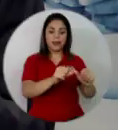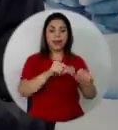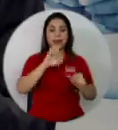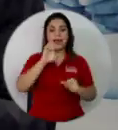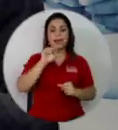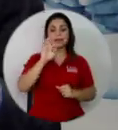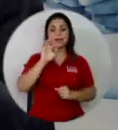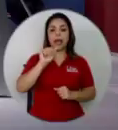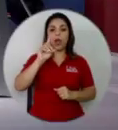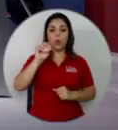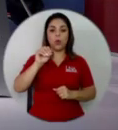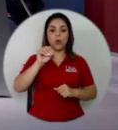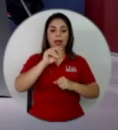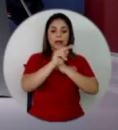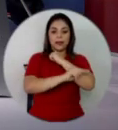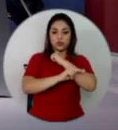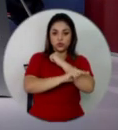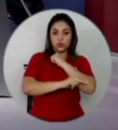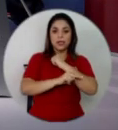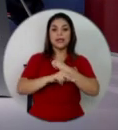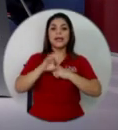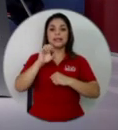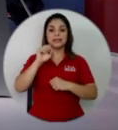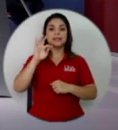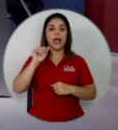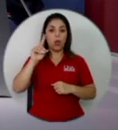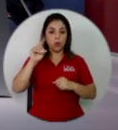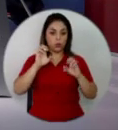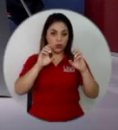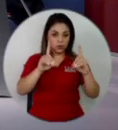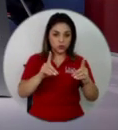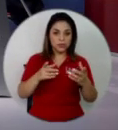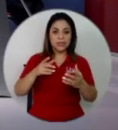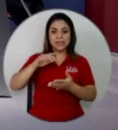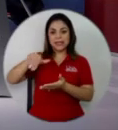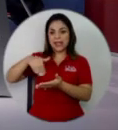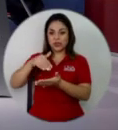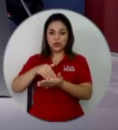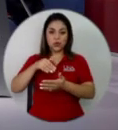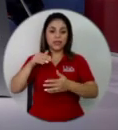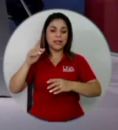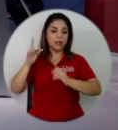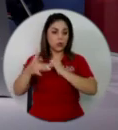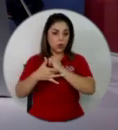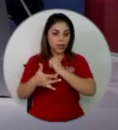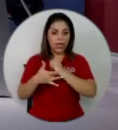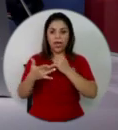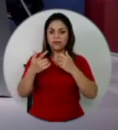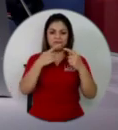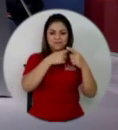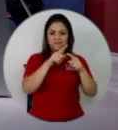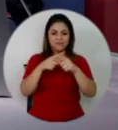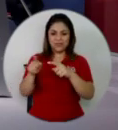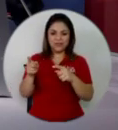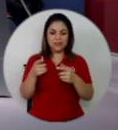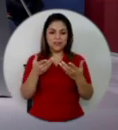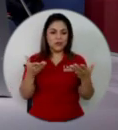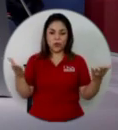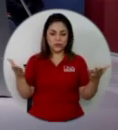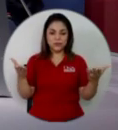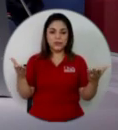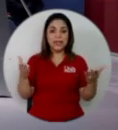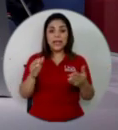de la Educación, el Centro Nacional de Alta Tecnología, el Observatorio de las Profesiones, toda esa labor articulada de las universidades,